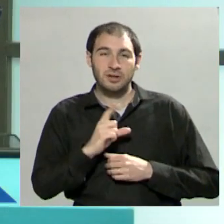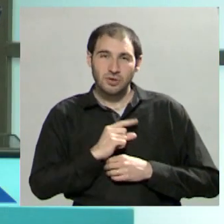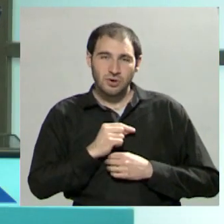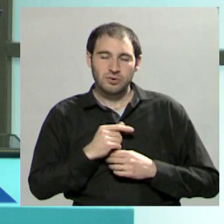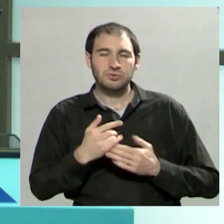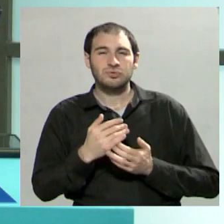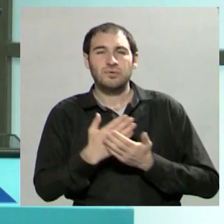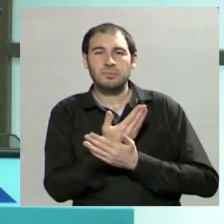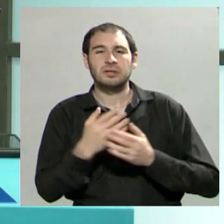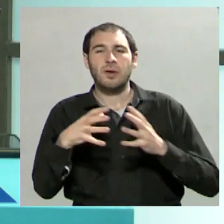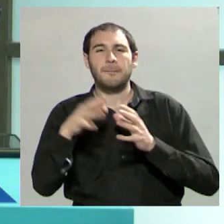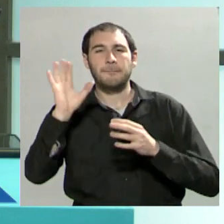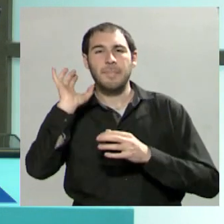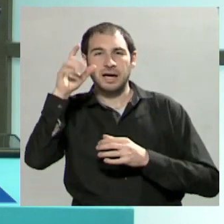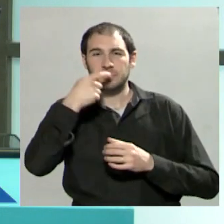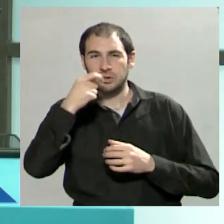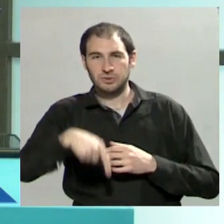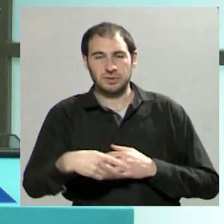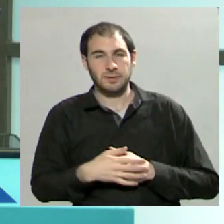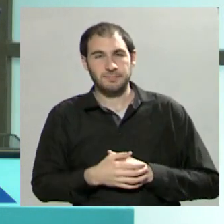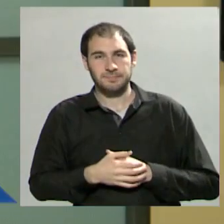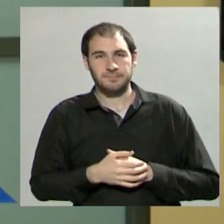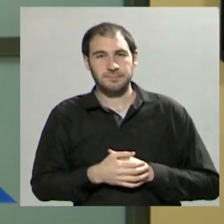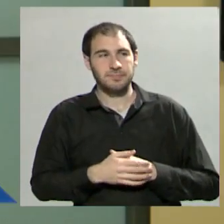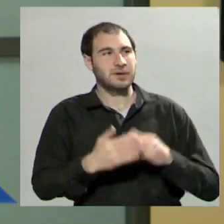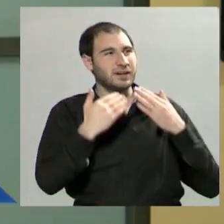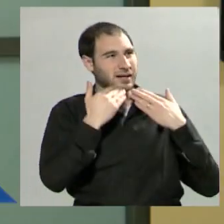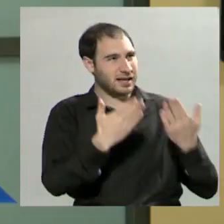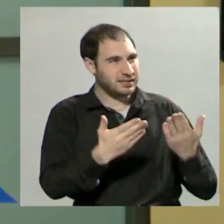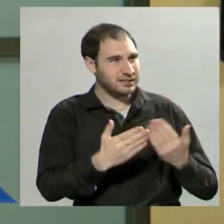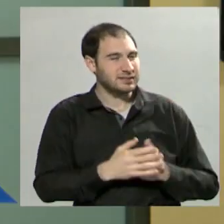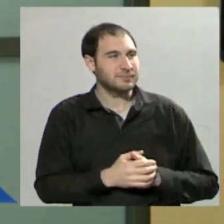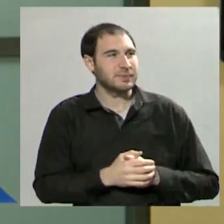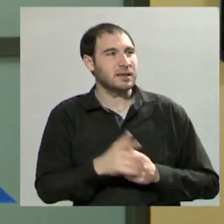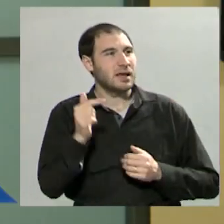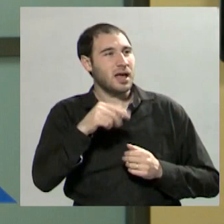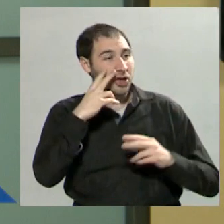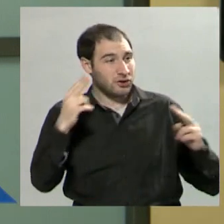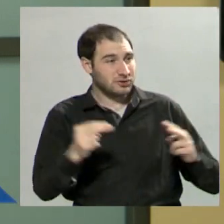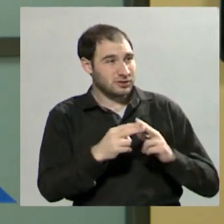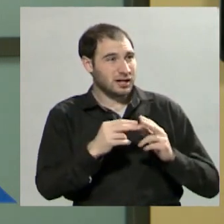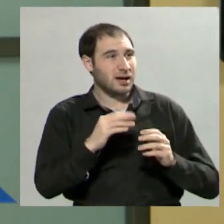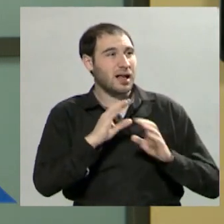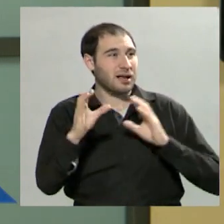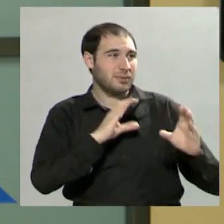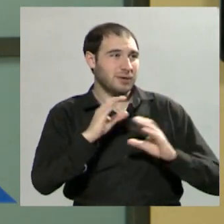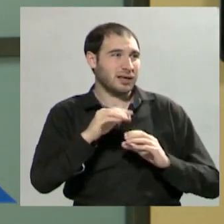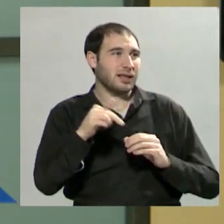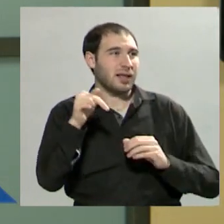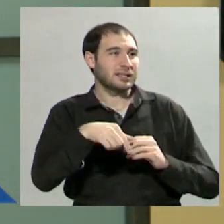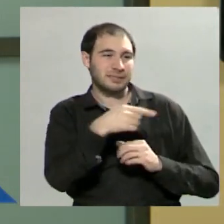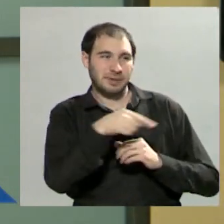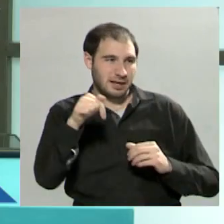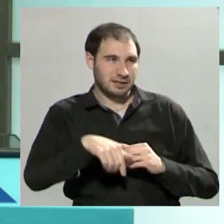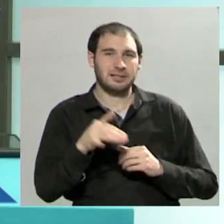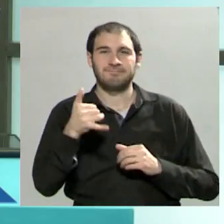luto en el mundo del básquet aquí en la provincia de Mendoza. Bien, muchas gracias Gastón por esto. Nos estamos encontrando y comunicando seguramente durante la